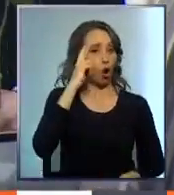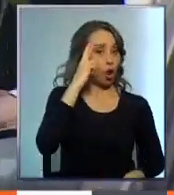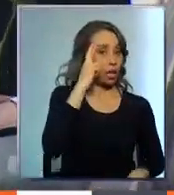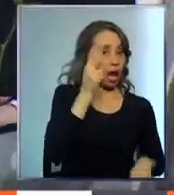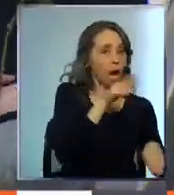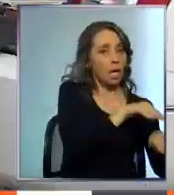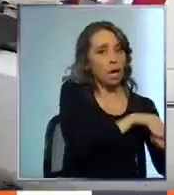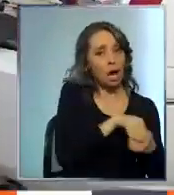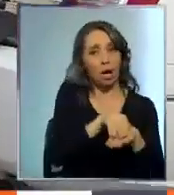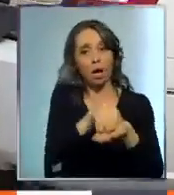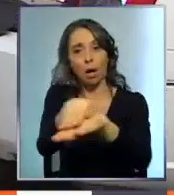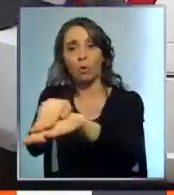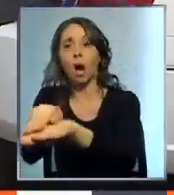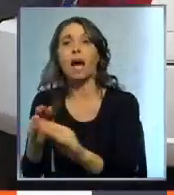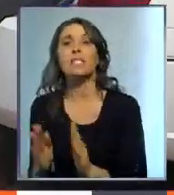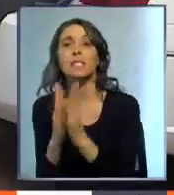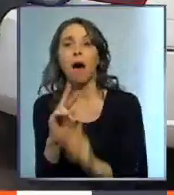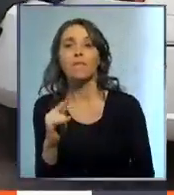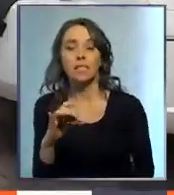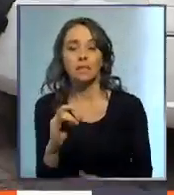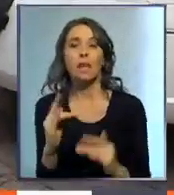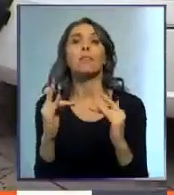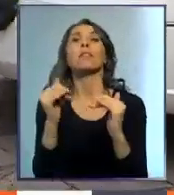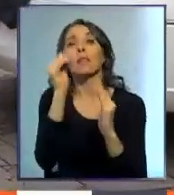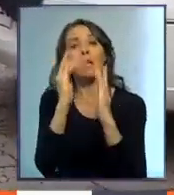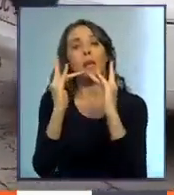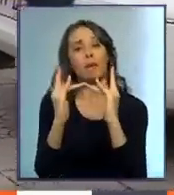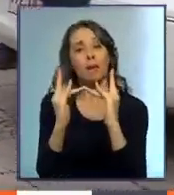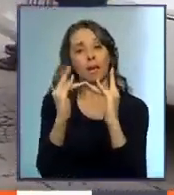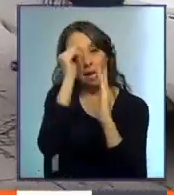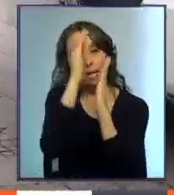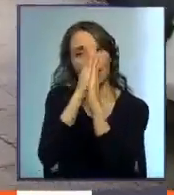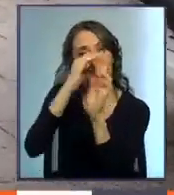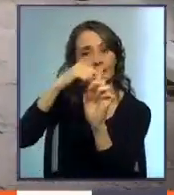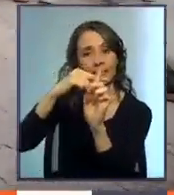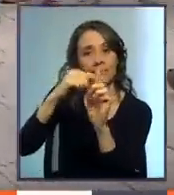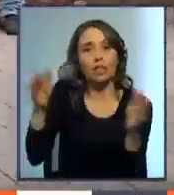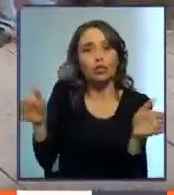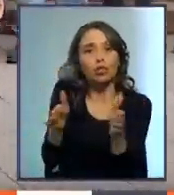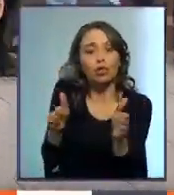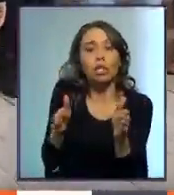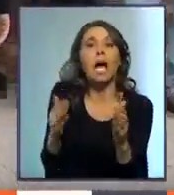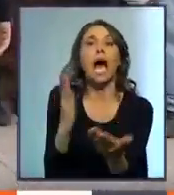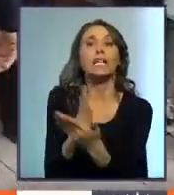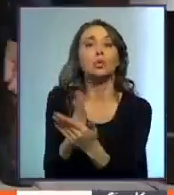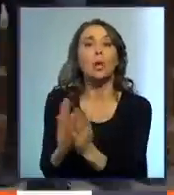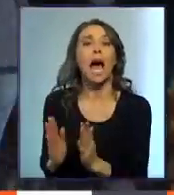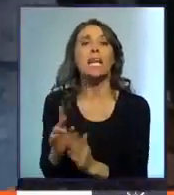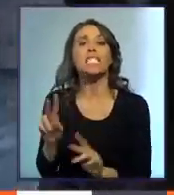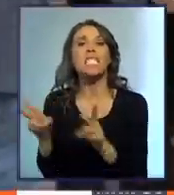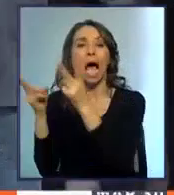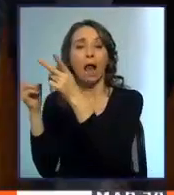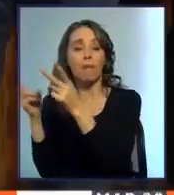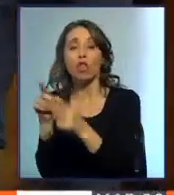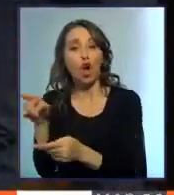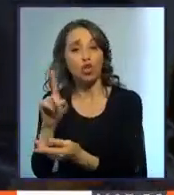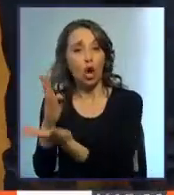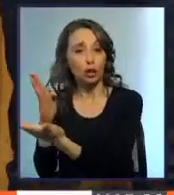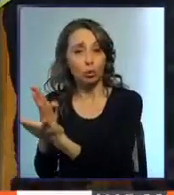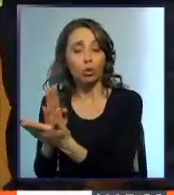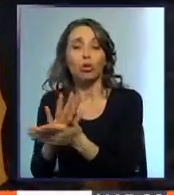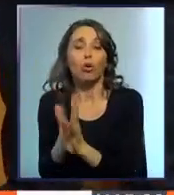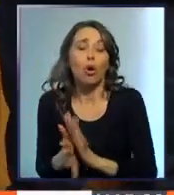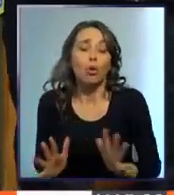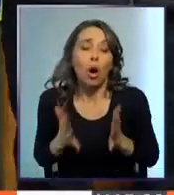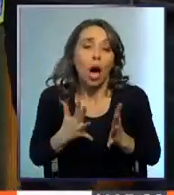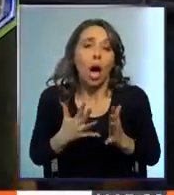a San Vicente para ser velado en la capilla del Colegio Salvador, que si bien no es donde estudió, la conmoción ha sido tan grande